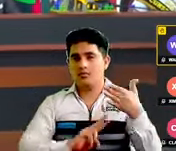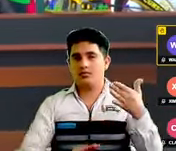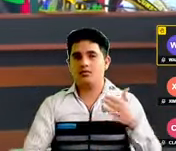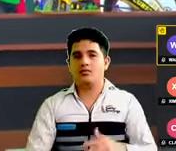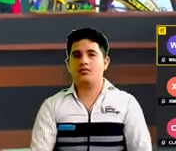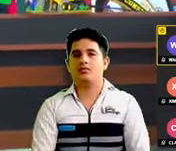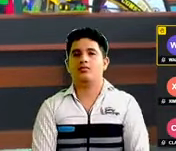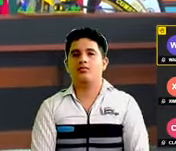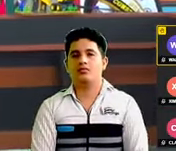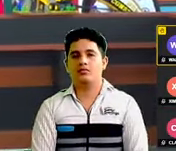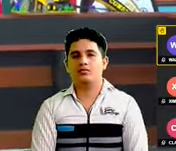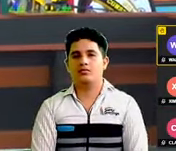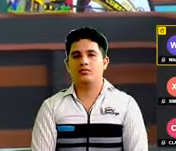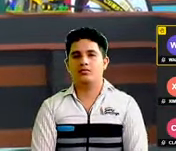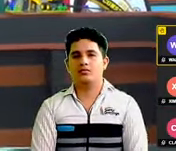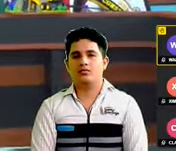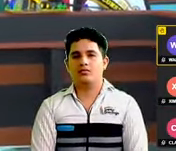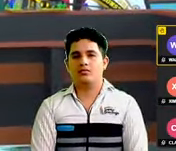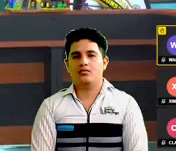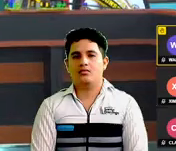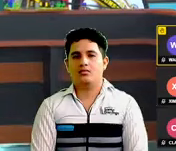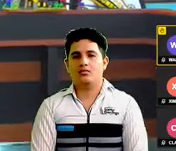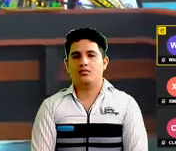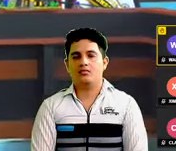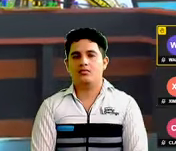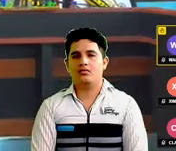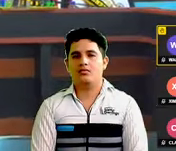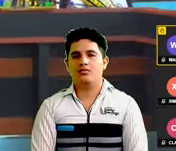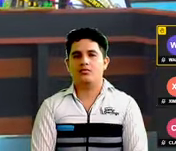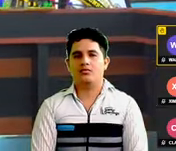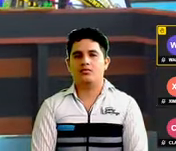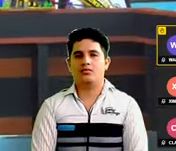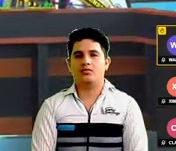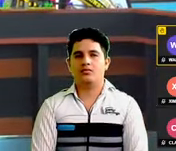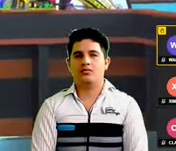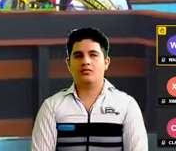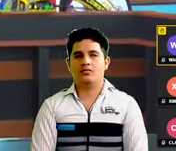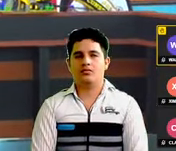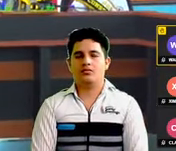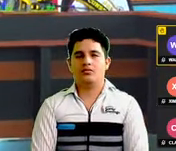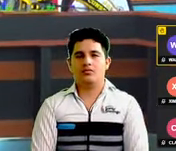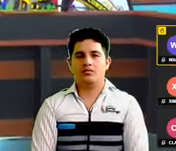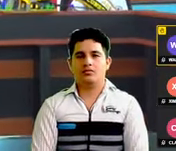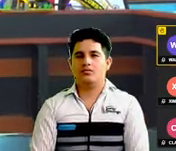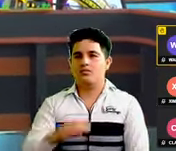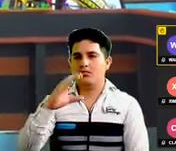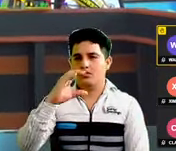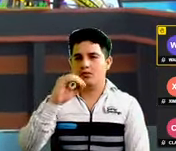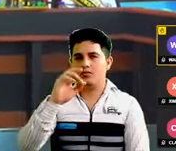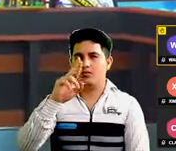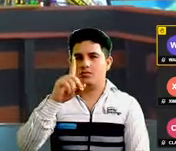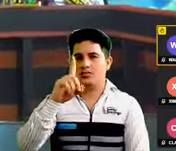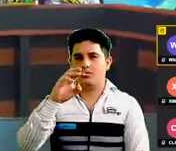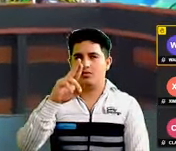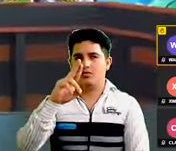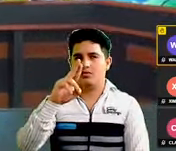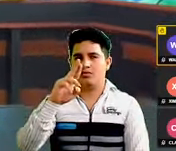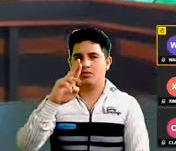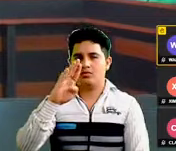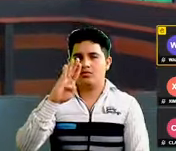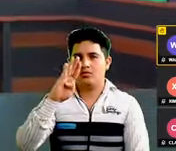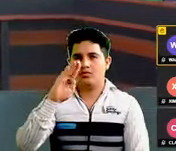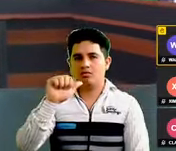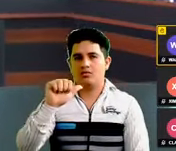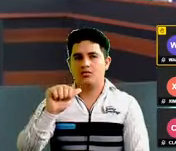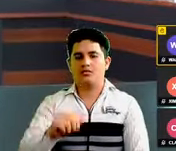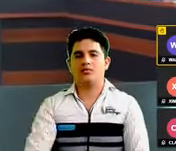inmediatamente. El listado de las personas son las siguientes: Ovaco Córdoba Julio Gerardo, lote ubicado en la cooperativa de vivienda